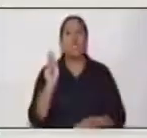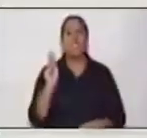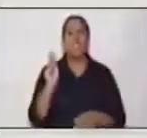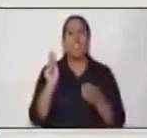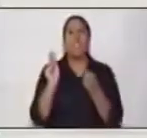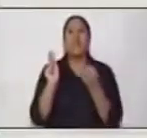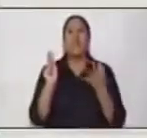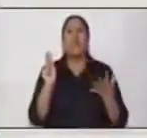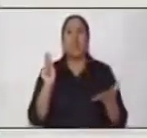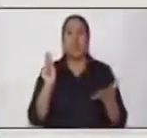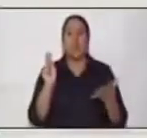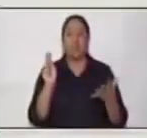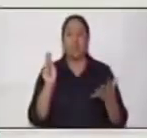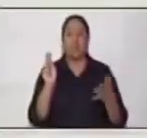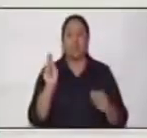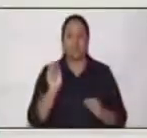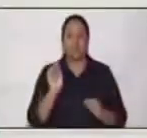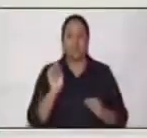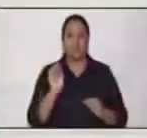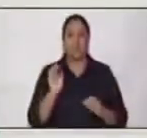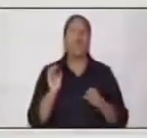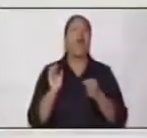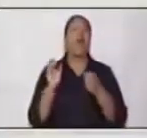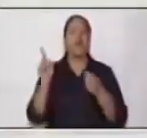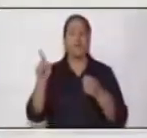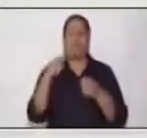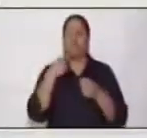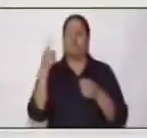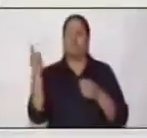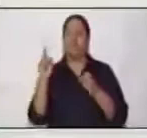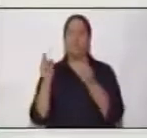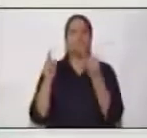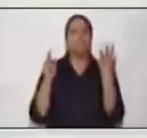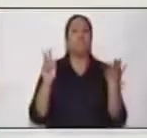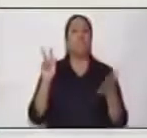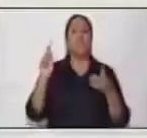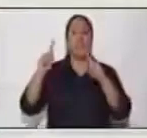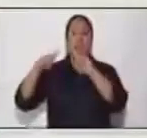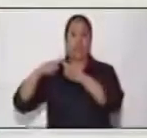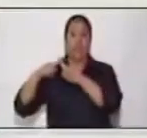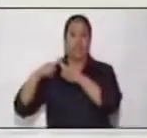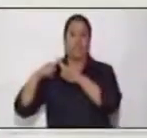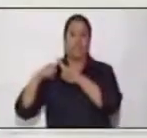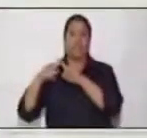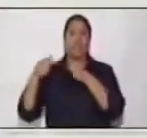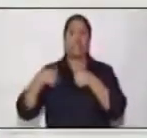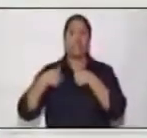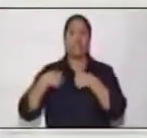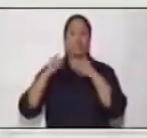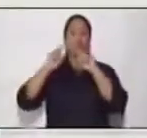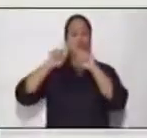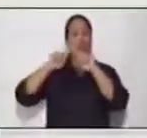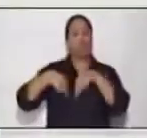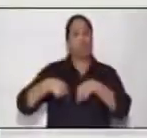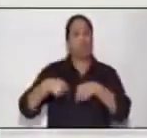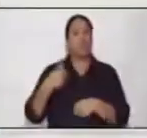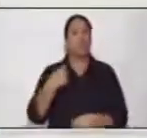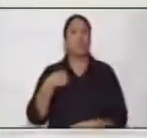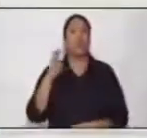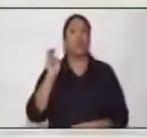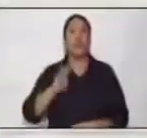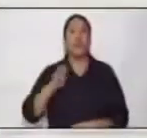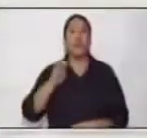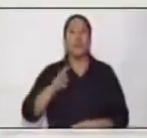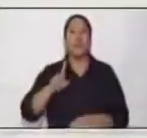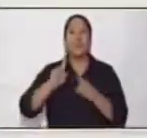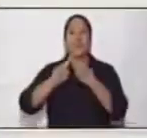entonces observemos, el valor de X, entonces voy a quitar, o yo necesito despejar